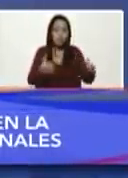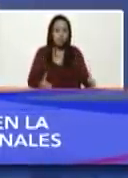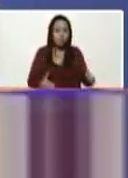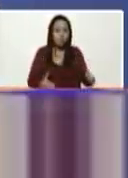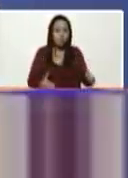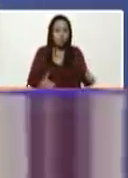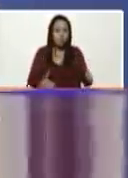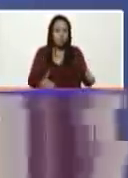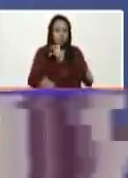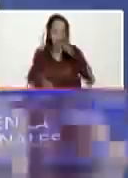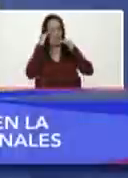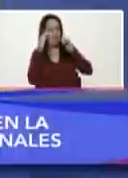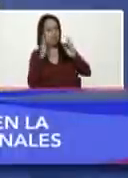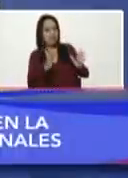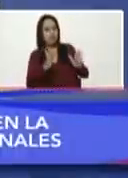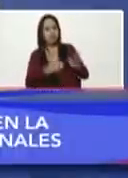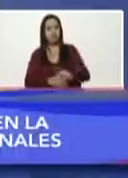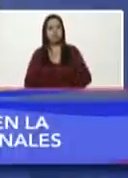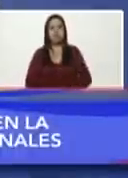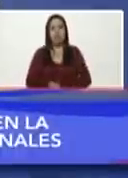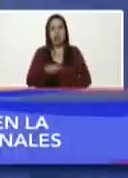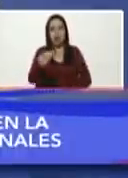Ah, ojo a Jorge